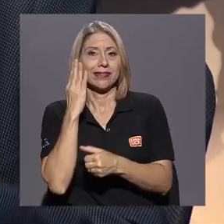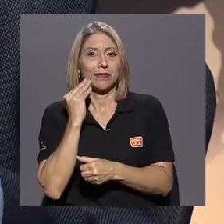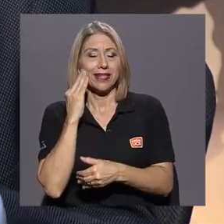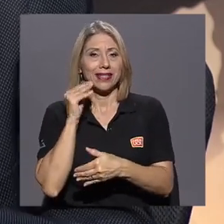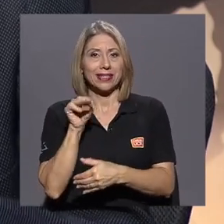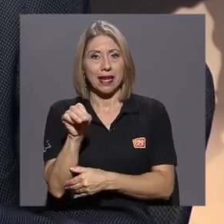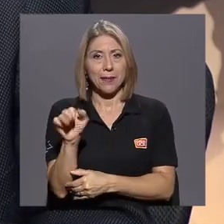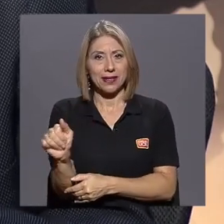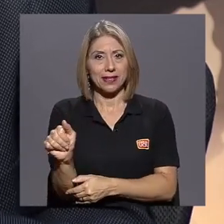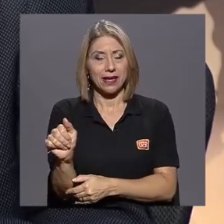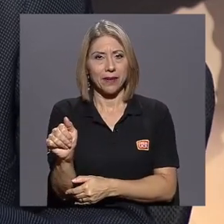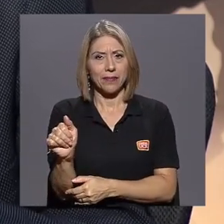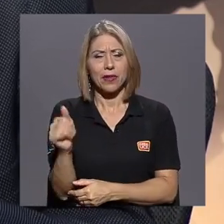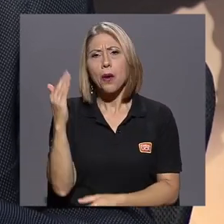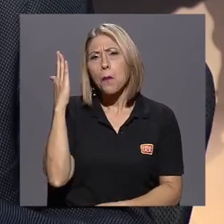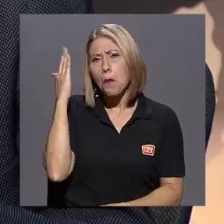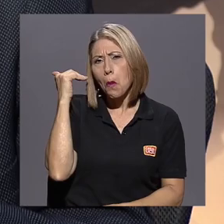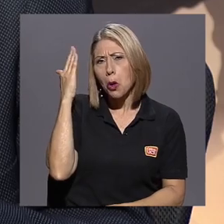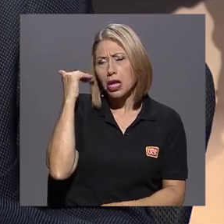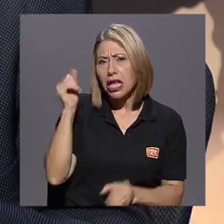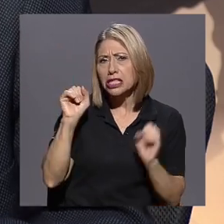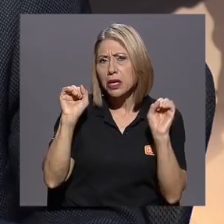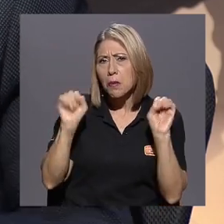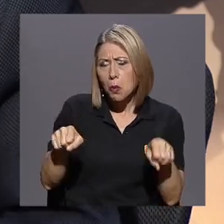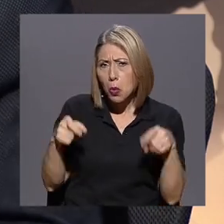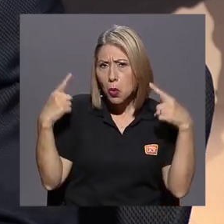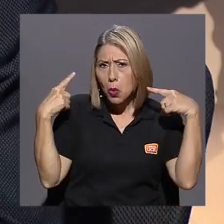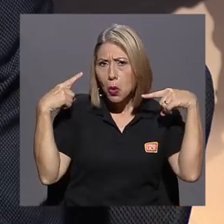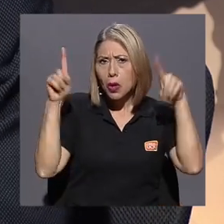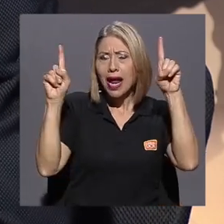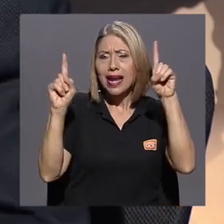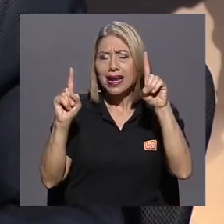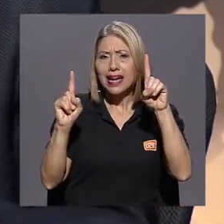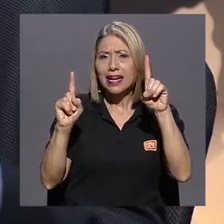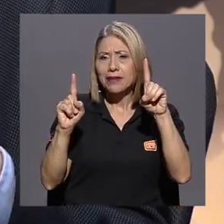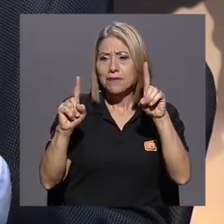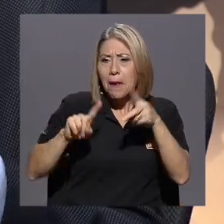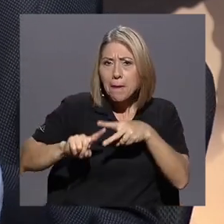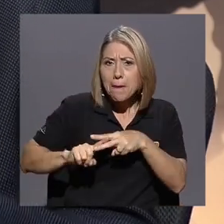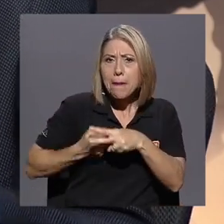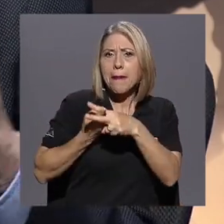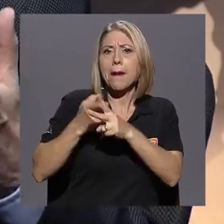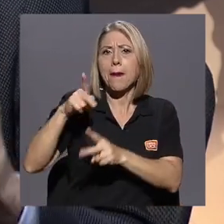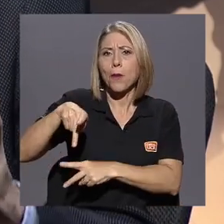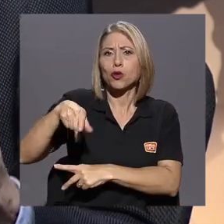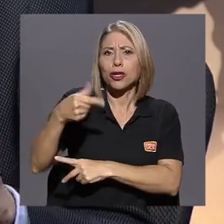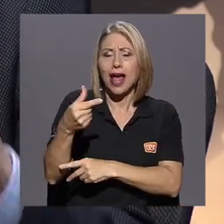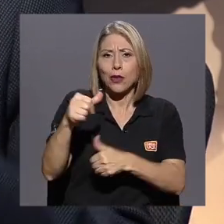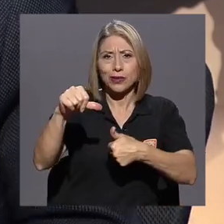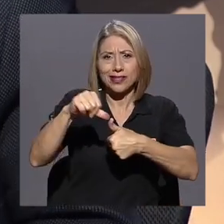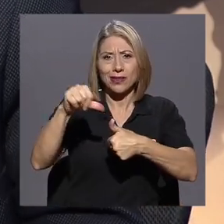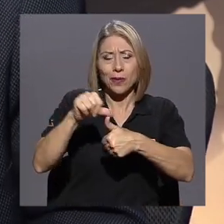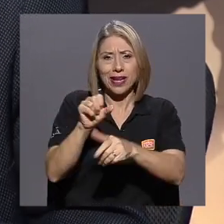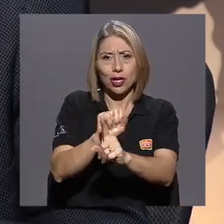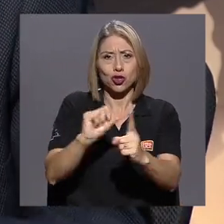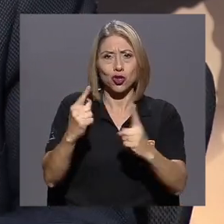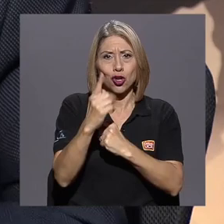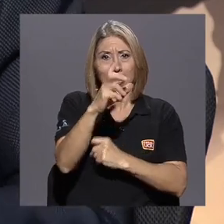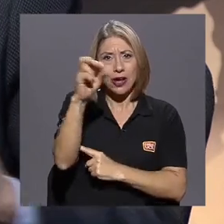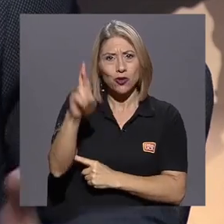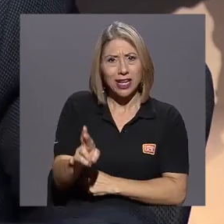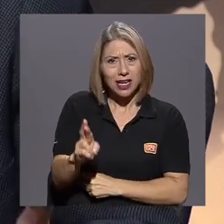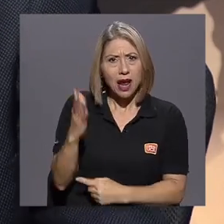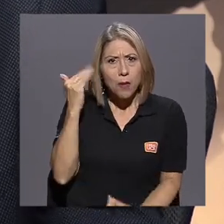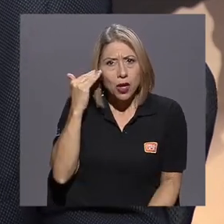maestría, ¿por qué fue posible la creación de este posgrado centroamericano en sociología en Costa Rica,